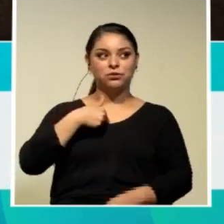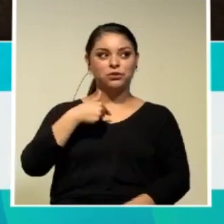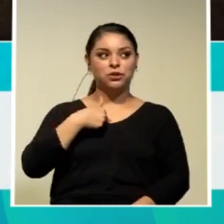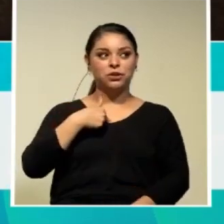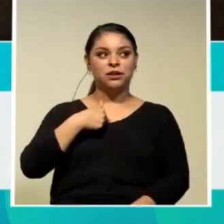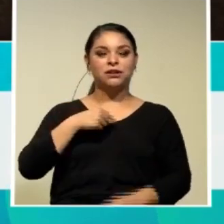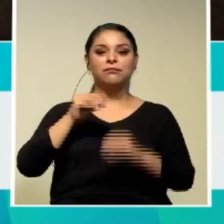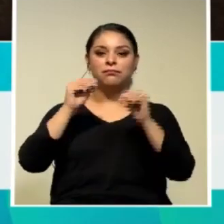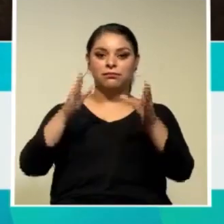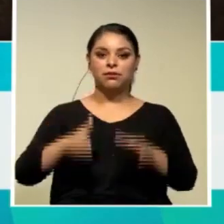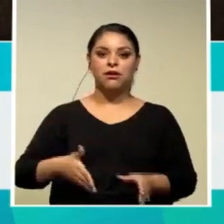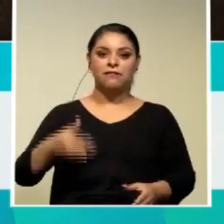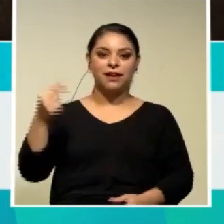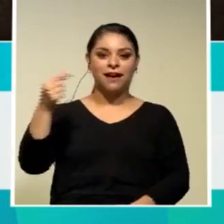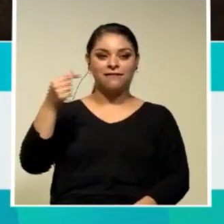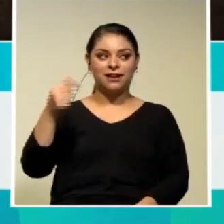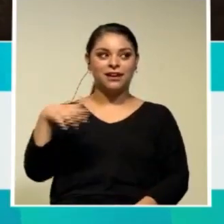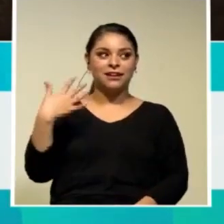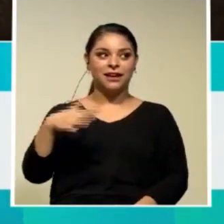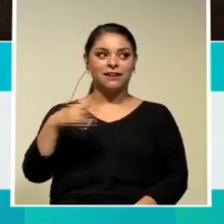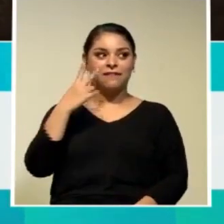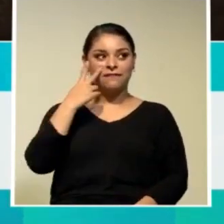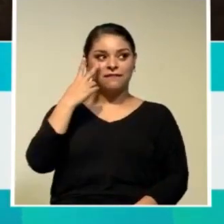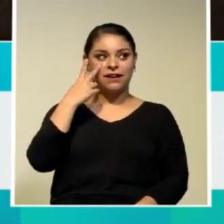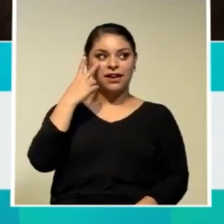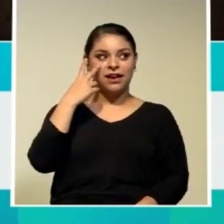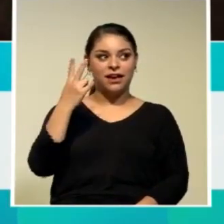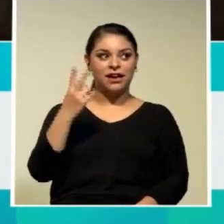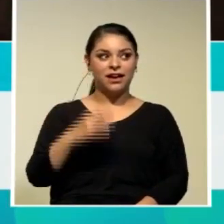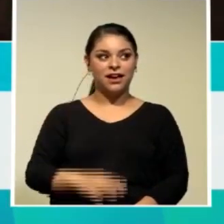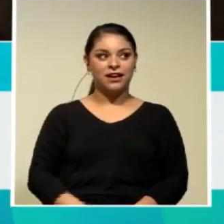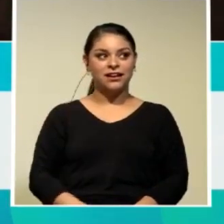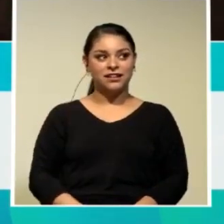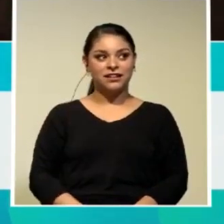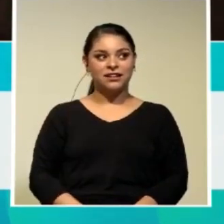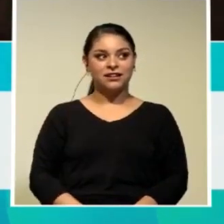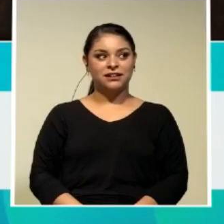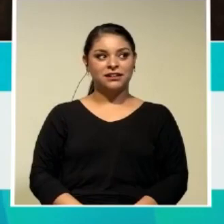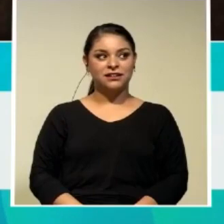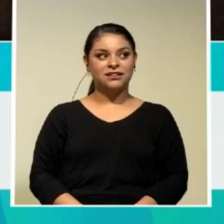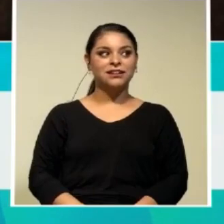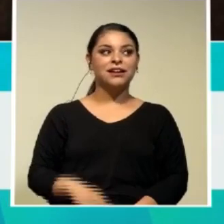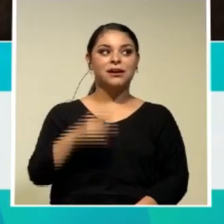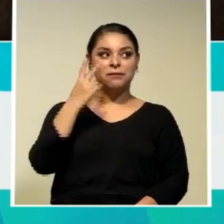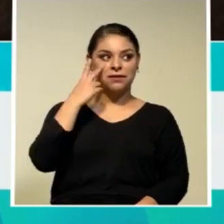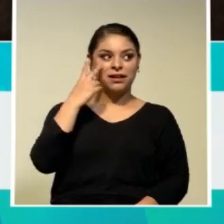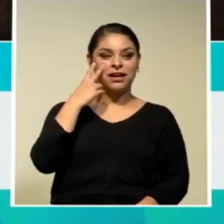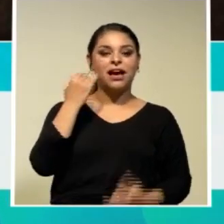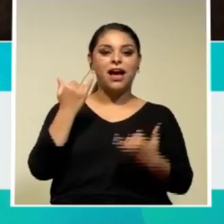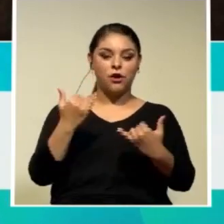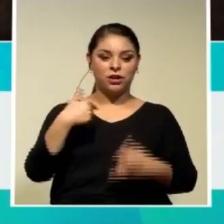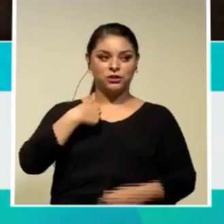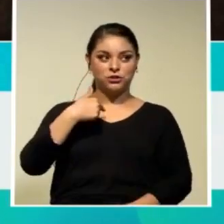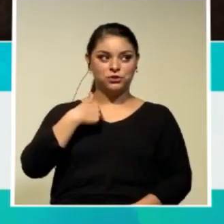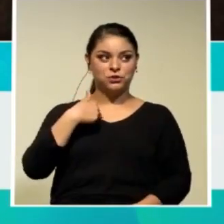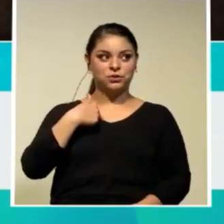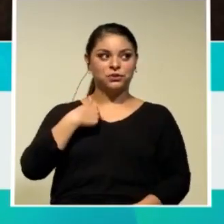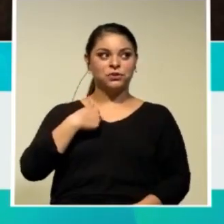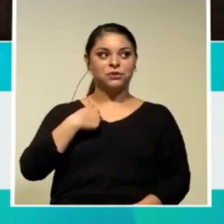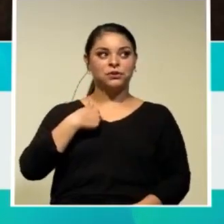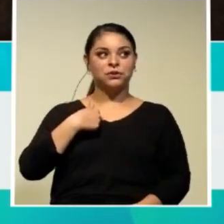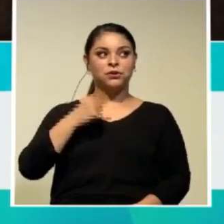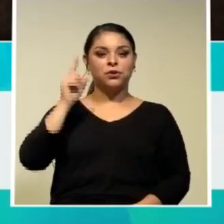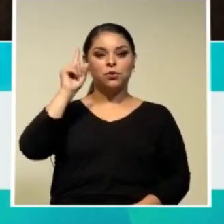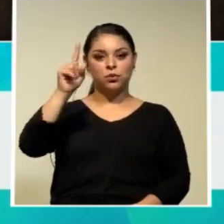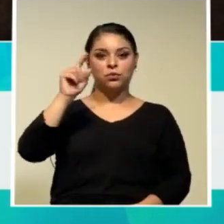usted nos viera! ¡Voy! ¡Ay, si no es pobre, ya casi! ¡Una! Niña Ley, sosténgame, pero aquí. ¡Eso, gracias! ¡Ay,